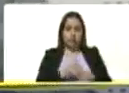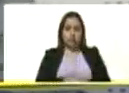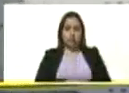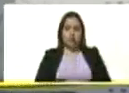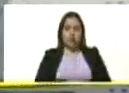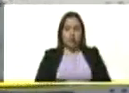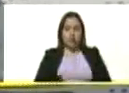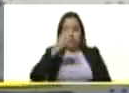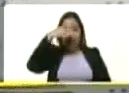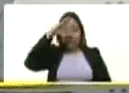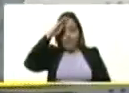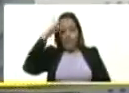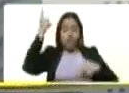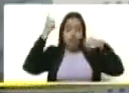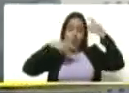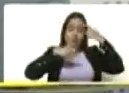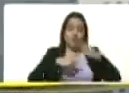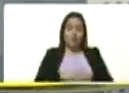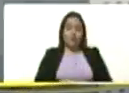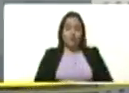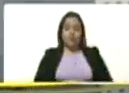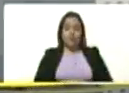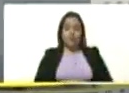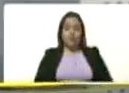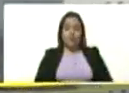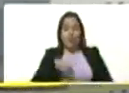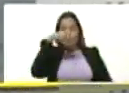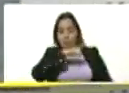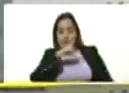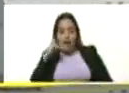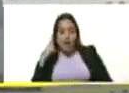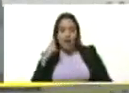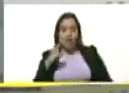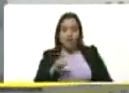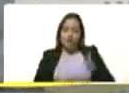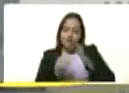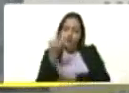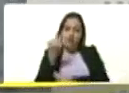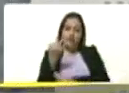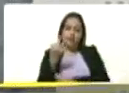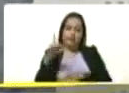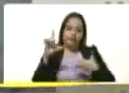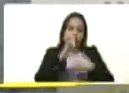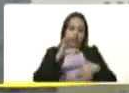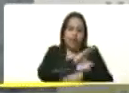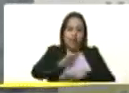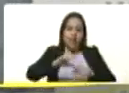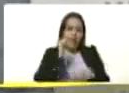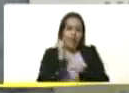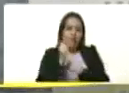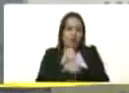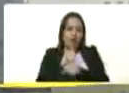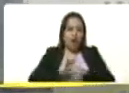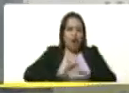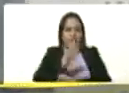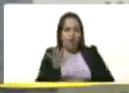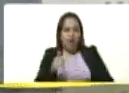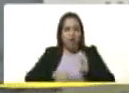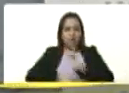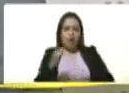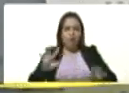Fidel y por Chávez, por los padres fundadores de América Latina y el Caribe, trabajemos por un ALBA más